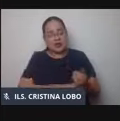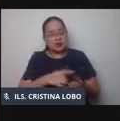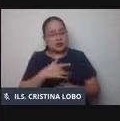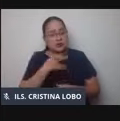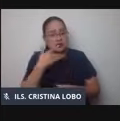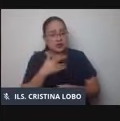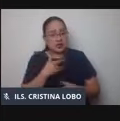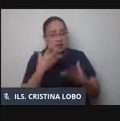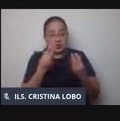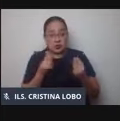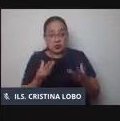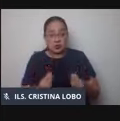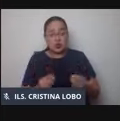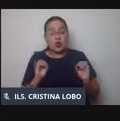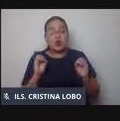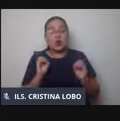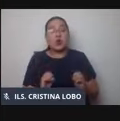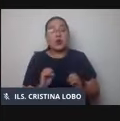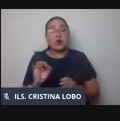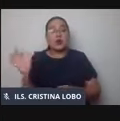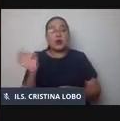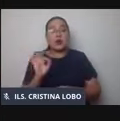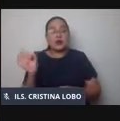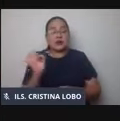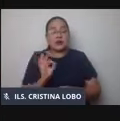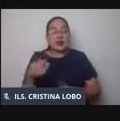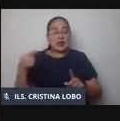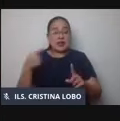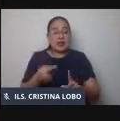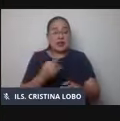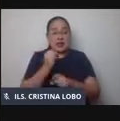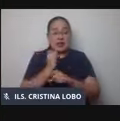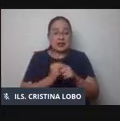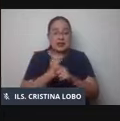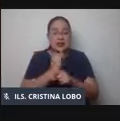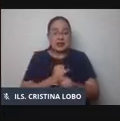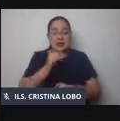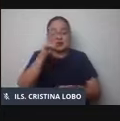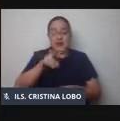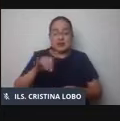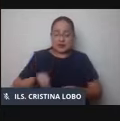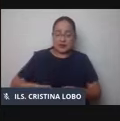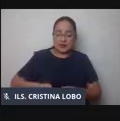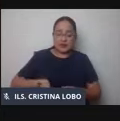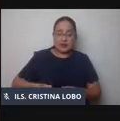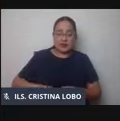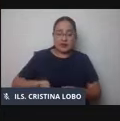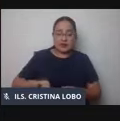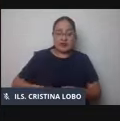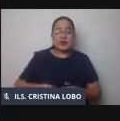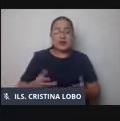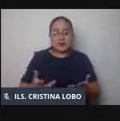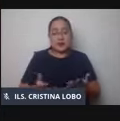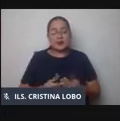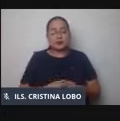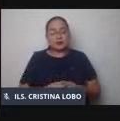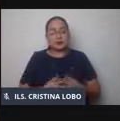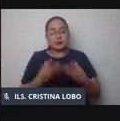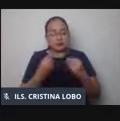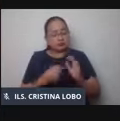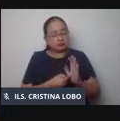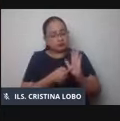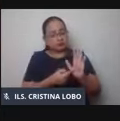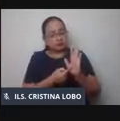puede ser, ¿no? Este estudio, bueno, pues es muy interesante y los resultados que salen es increíble, está